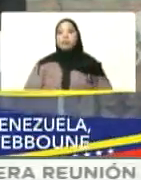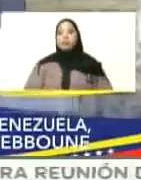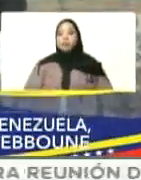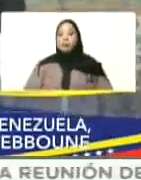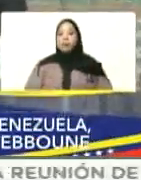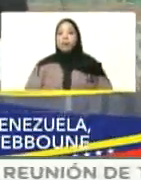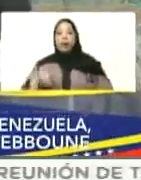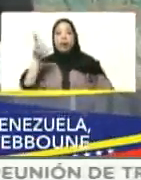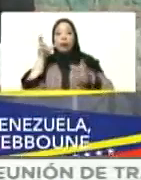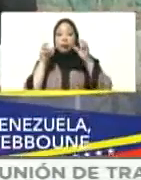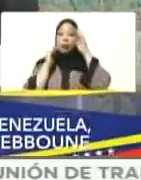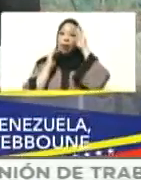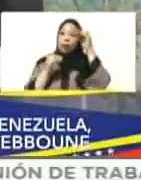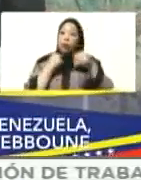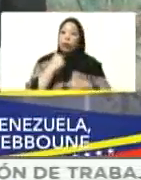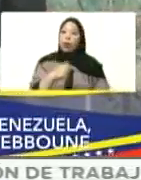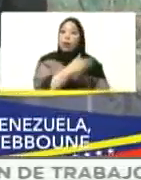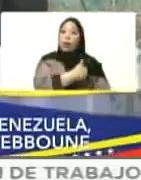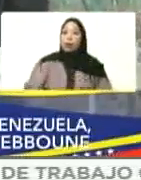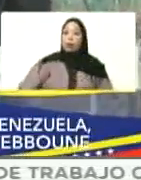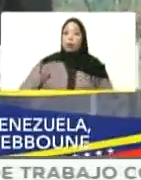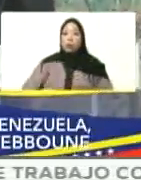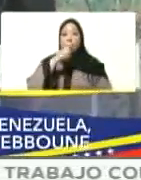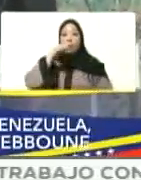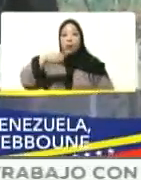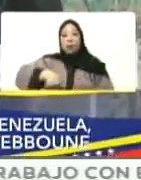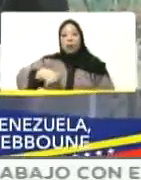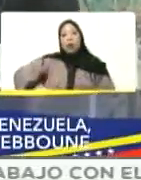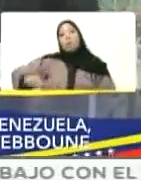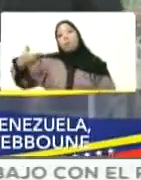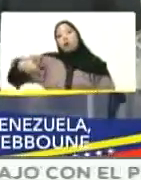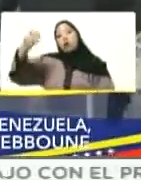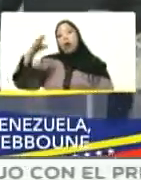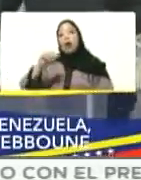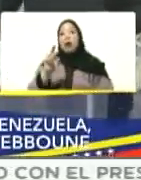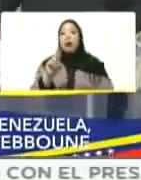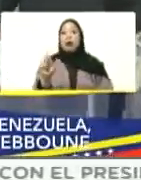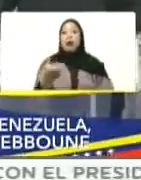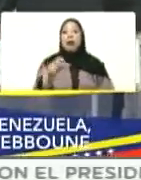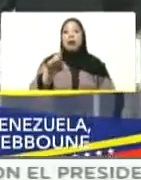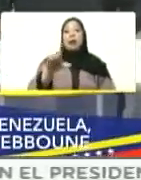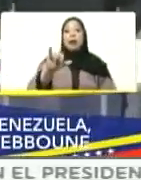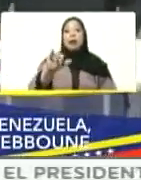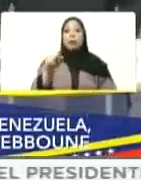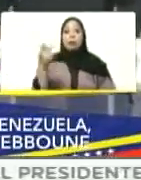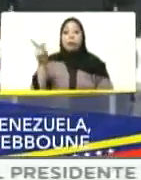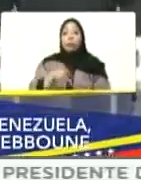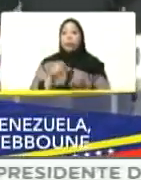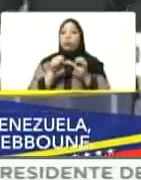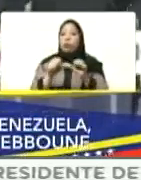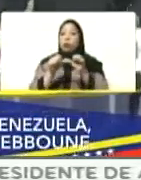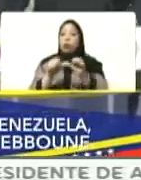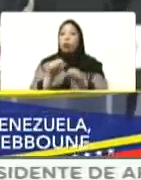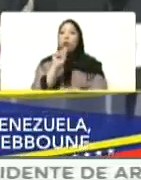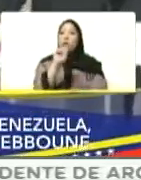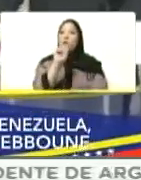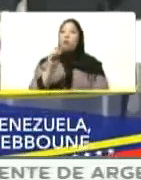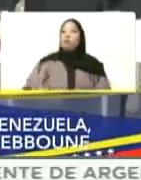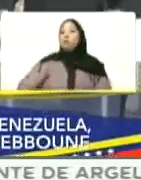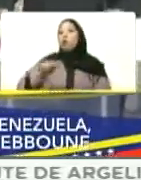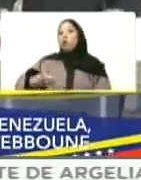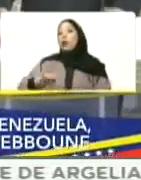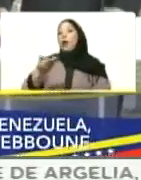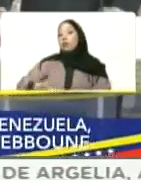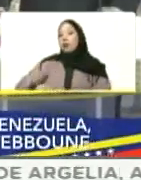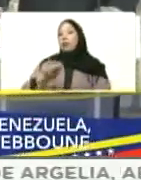Allí tenían las declaraciones del presidente de Argelia. Importantes informaciones ha dado en este momento, puntos importantes han